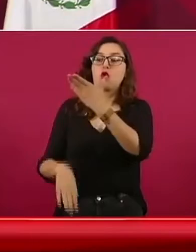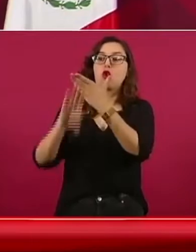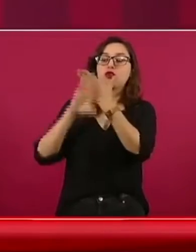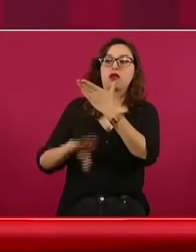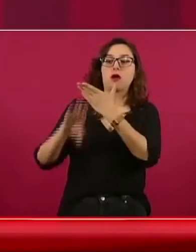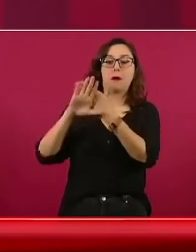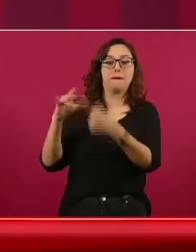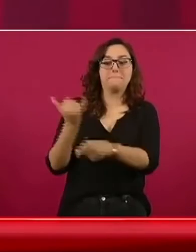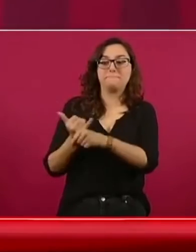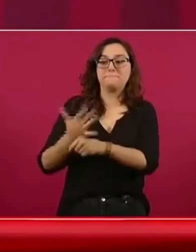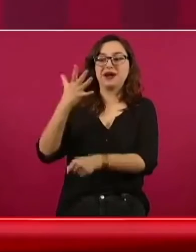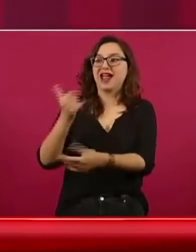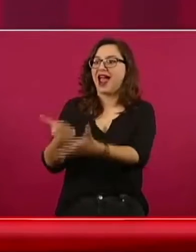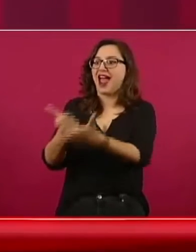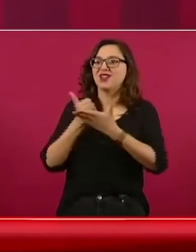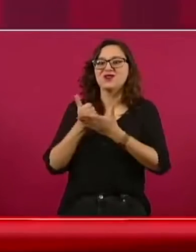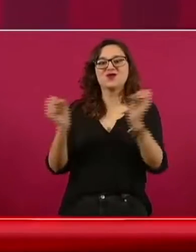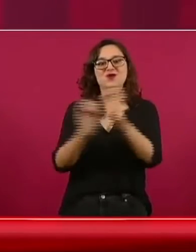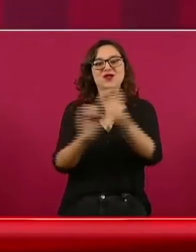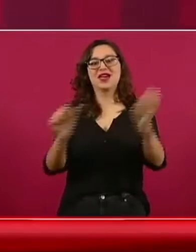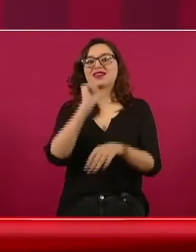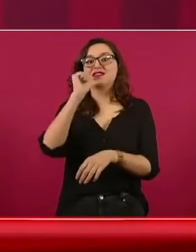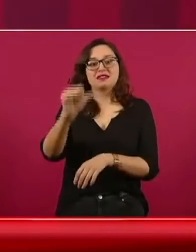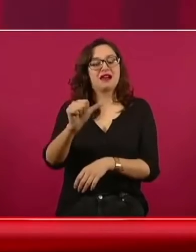no ayuda en nada